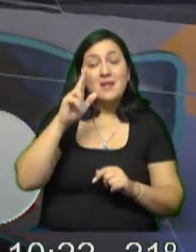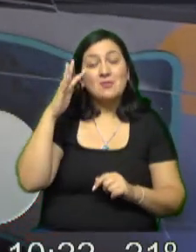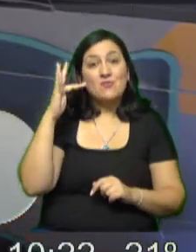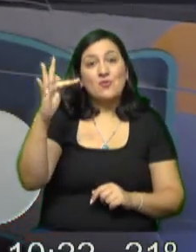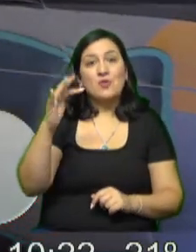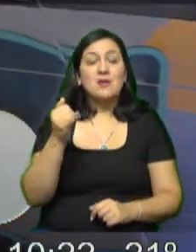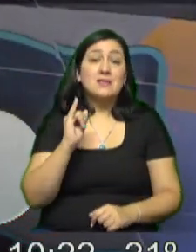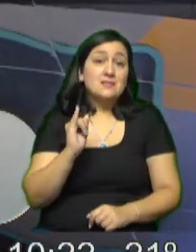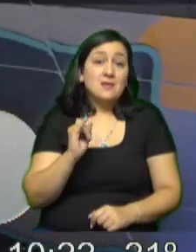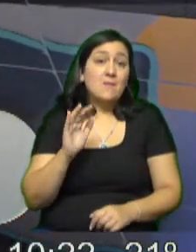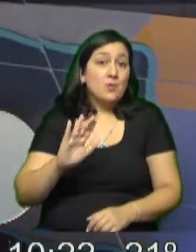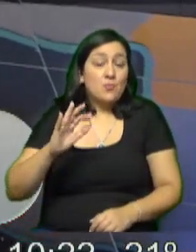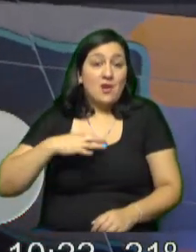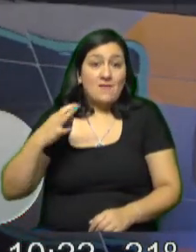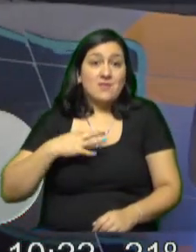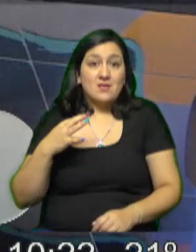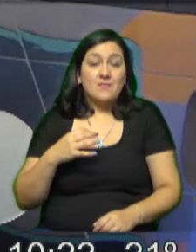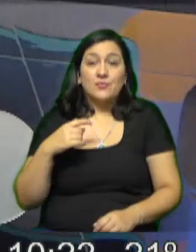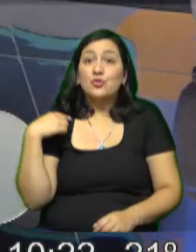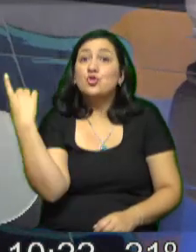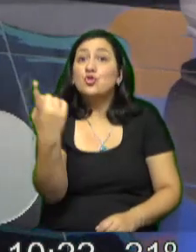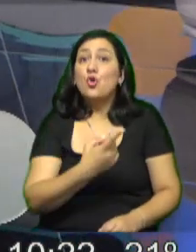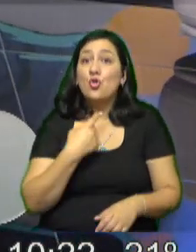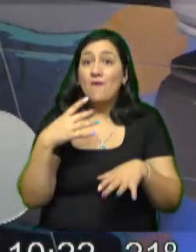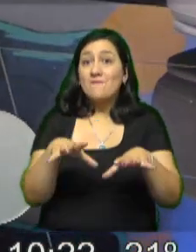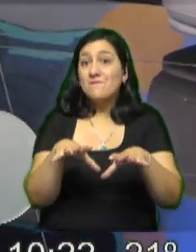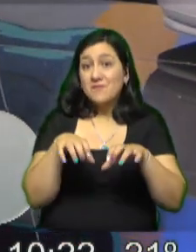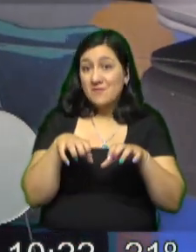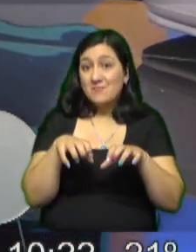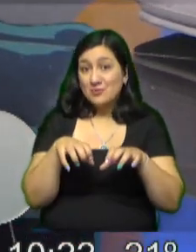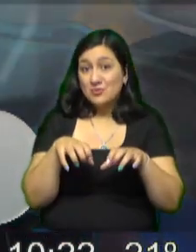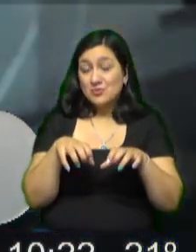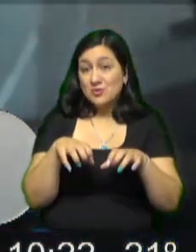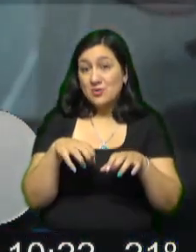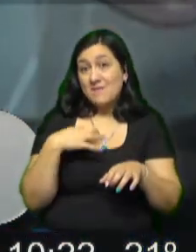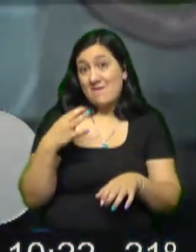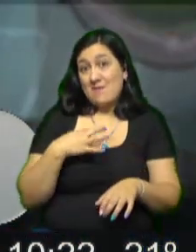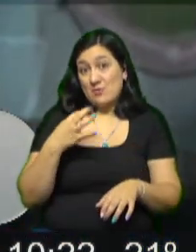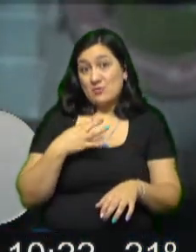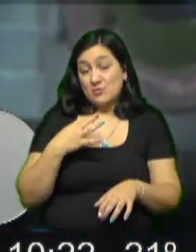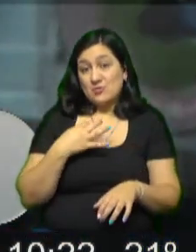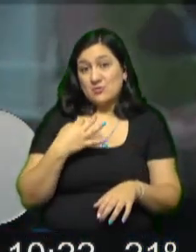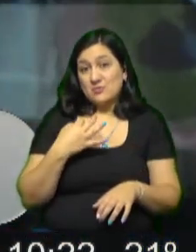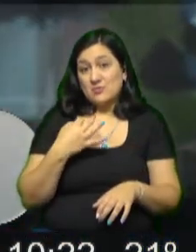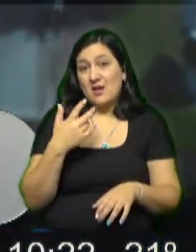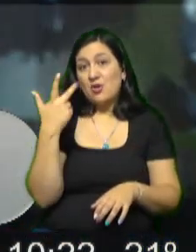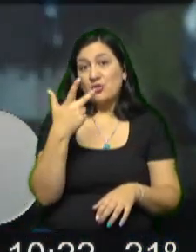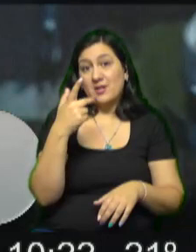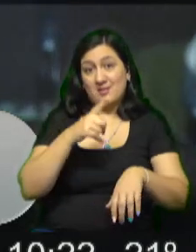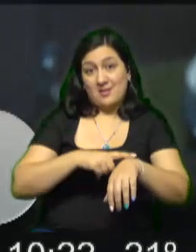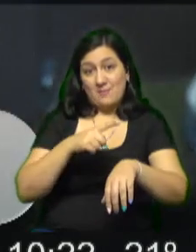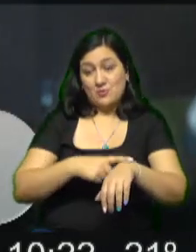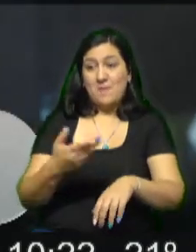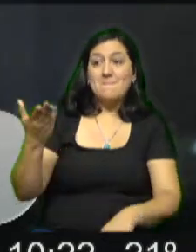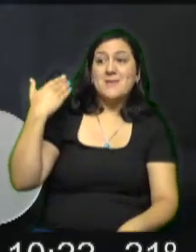cada instante. Todos vivimos en los tres, no nos damos cuenta o no reflexionamos sobre eso. Todo ser humano vive a la vez en los tres tiempos.